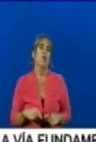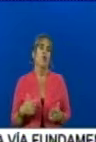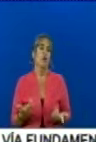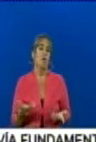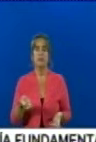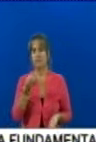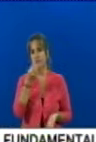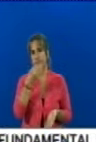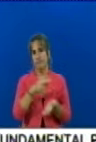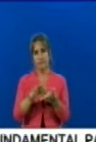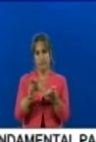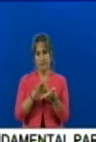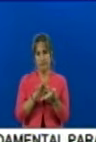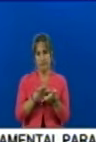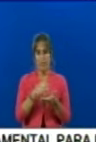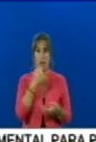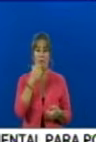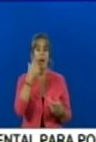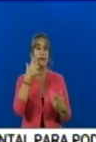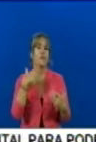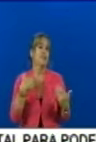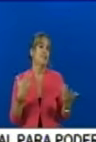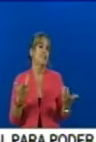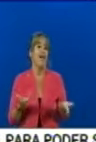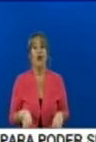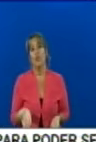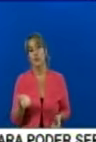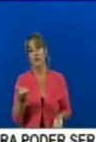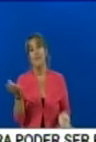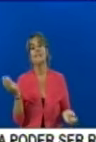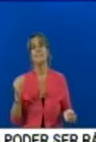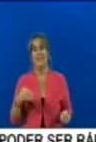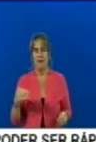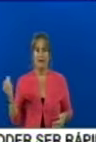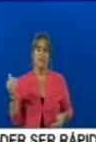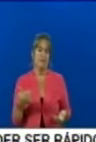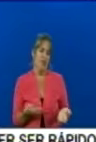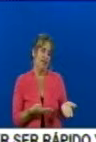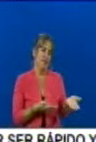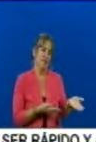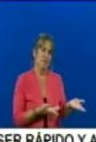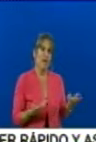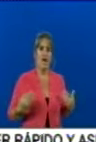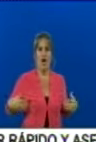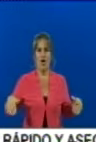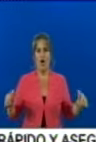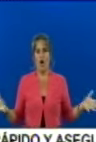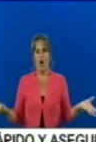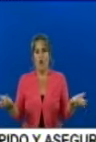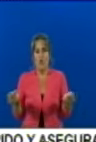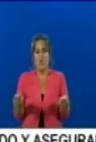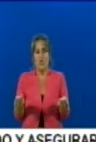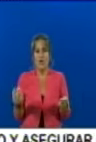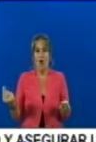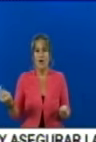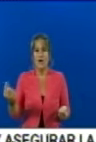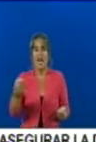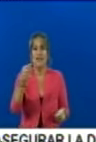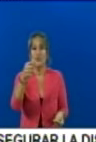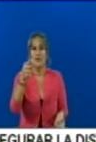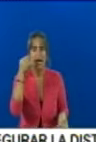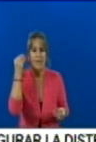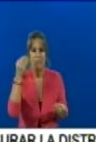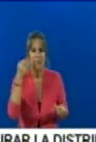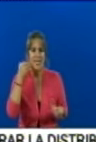con la canasta familiar normal. Lo más importante entonces es que usted sepa de que está participando en esta mesa junto a nosotros, de que cada criterio,